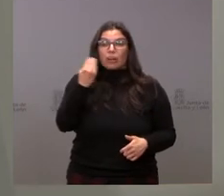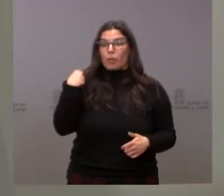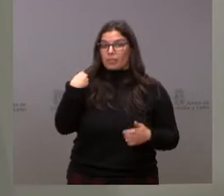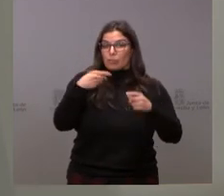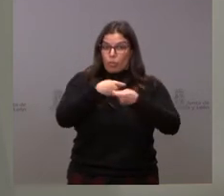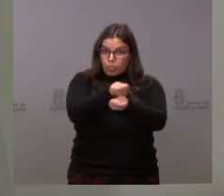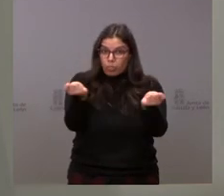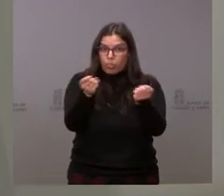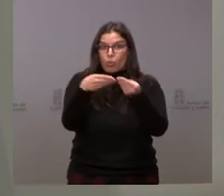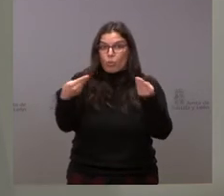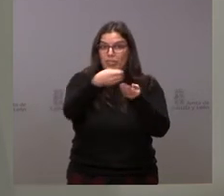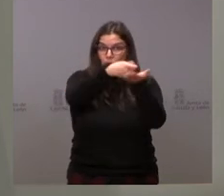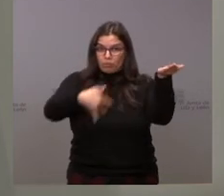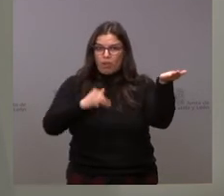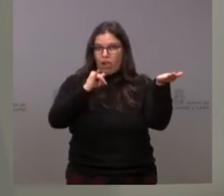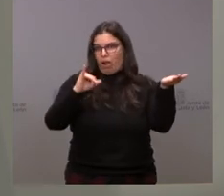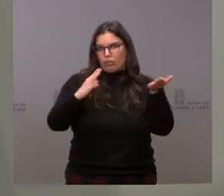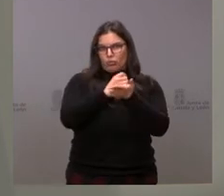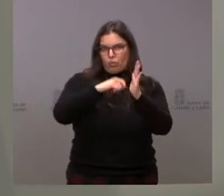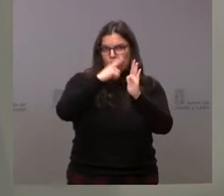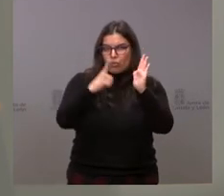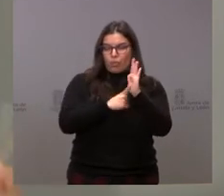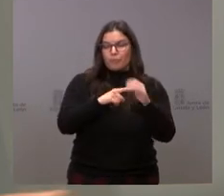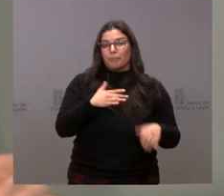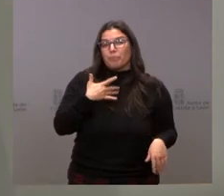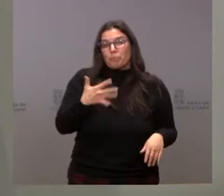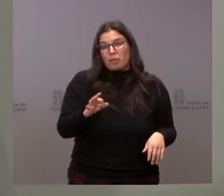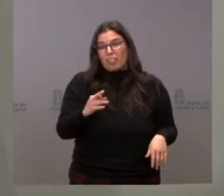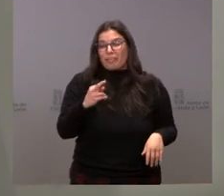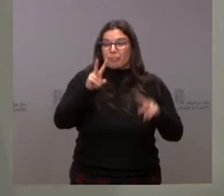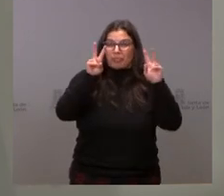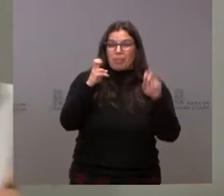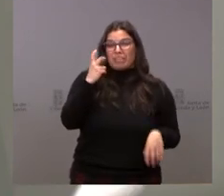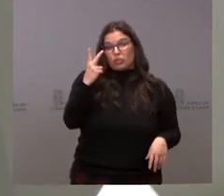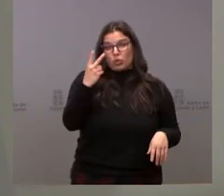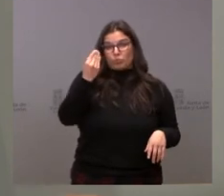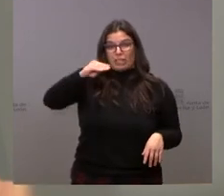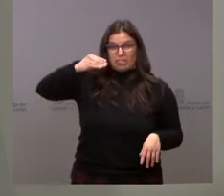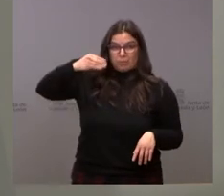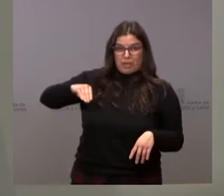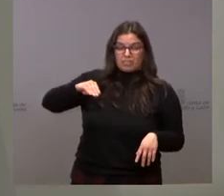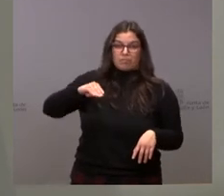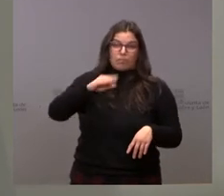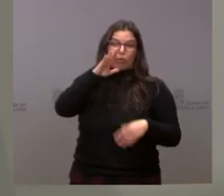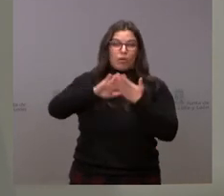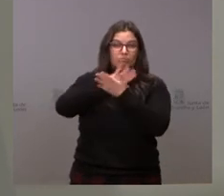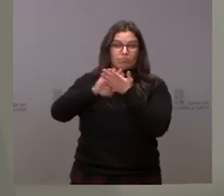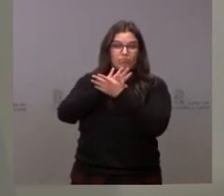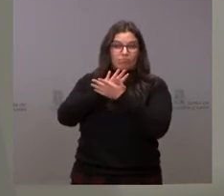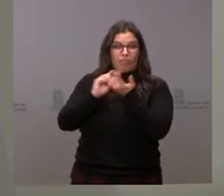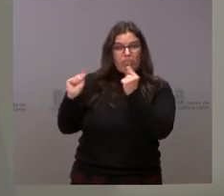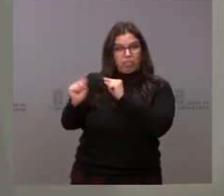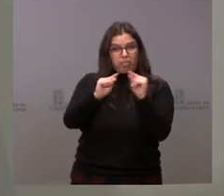ustedes en la documentación que les ha sido ya quizás dos cuestiones adicionales que hemos repasado en el consejo